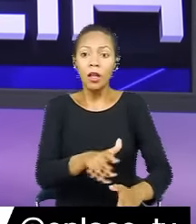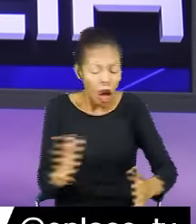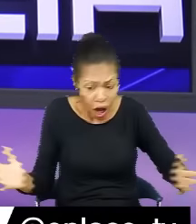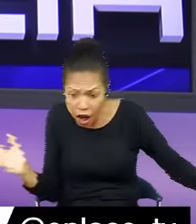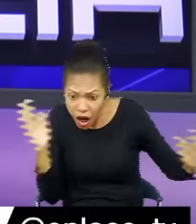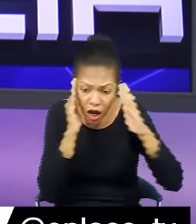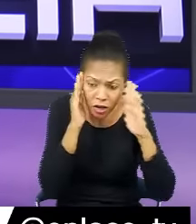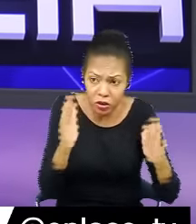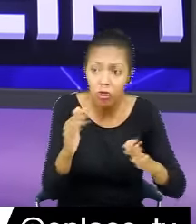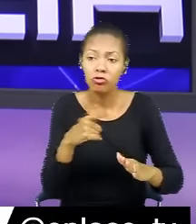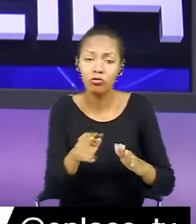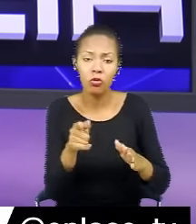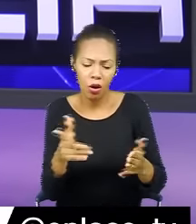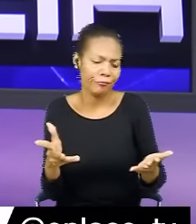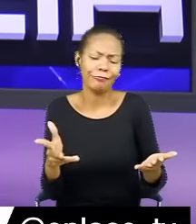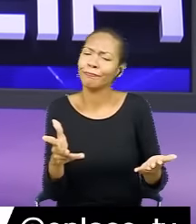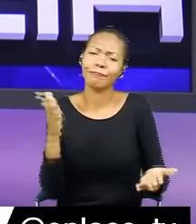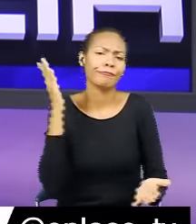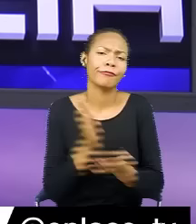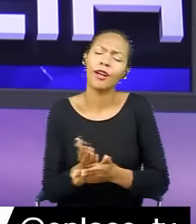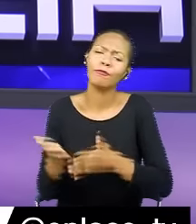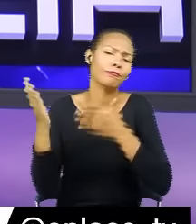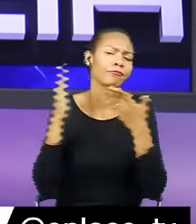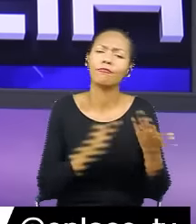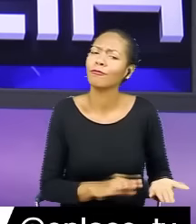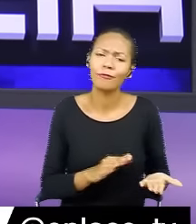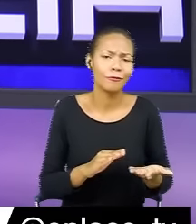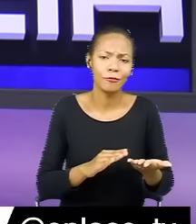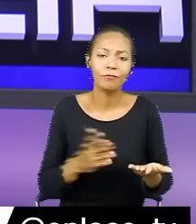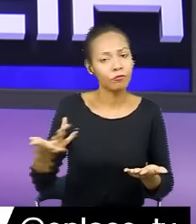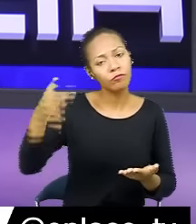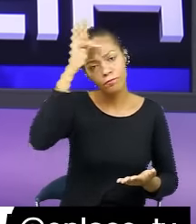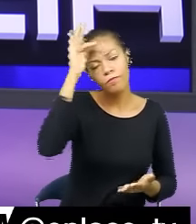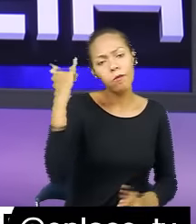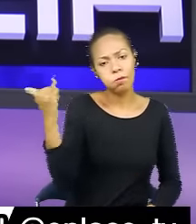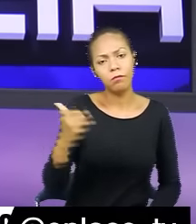por bomberos voluntarios y falleció en horas de la madrugada en un centro asistencial.